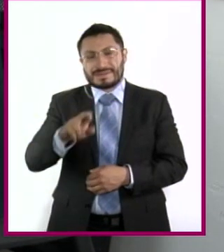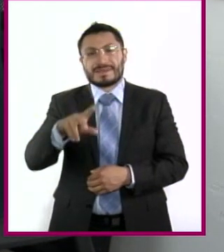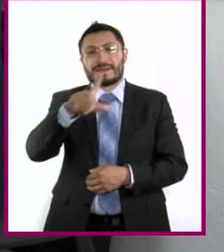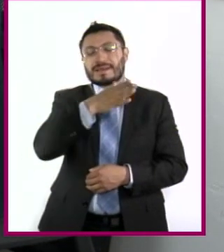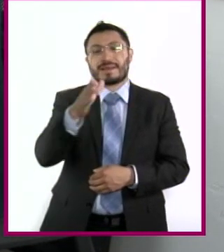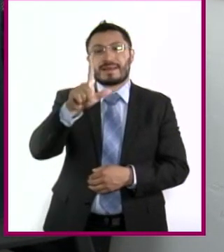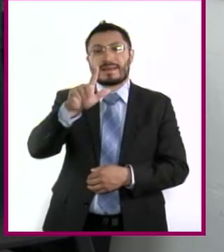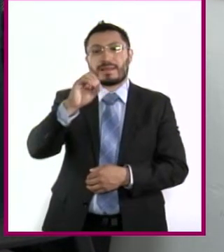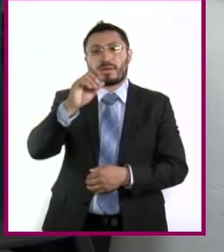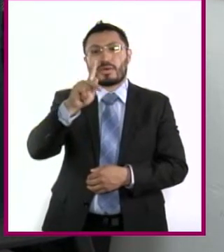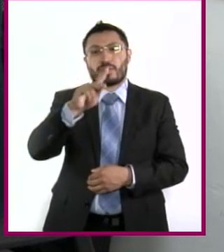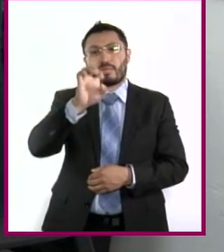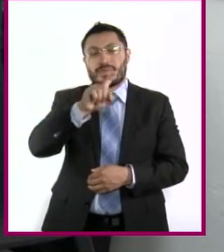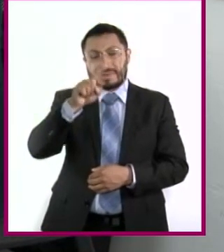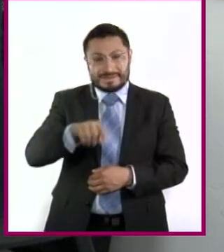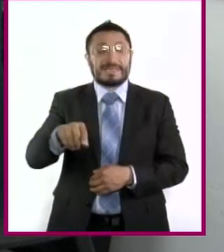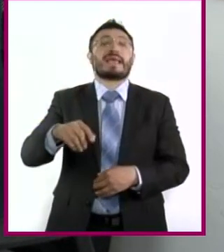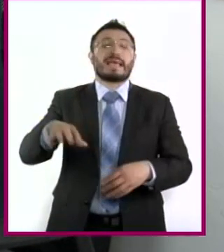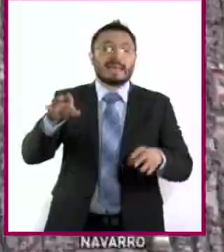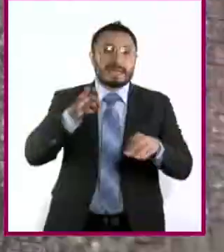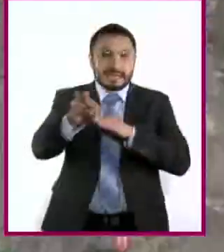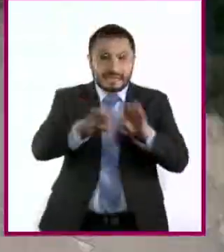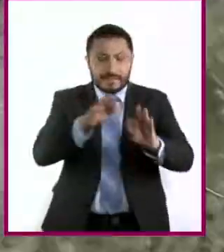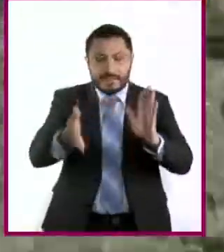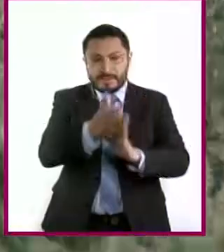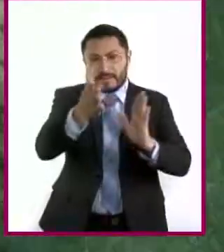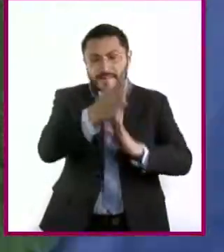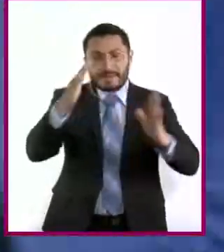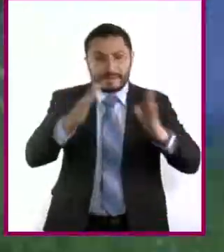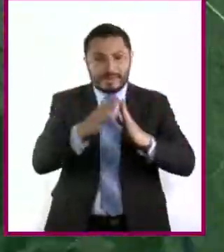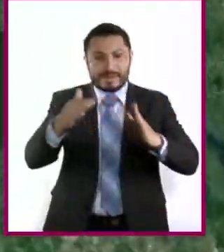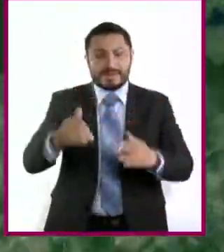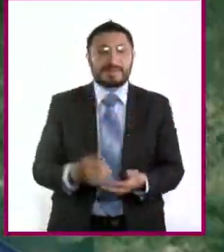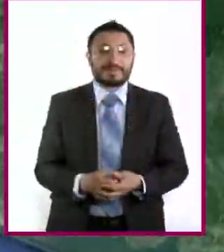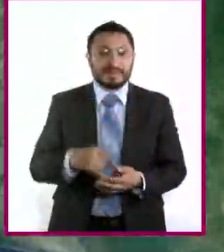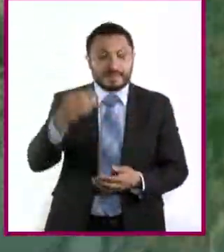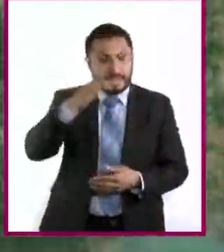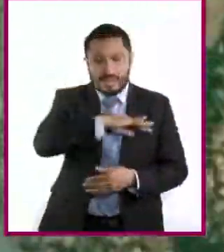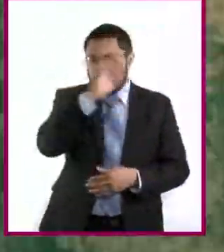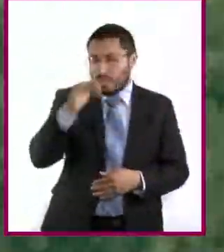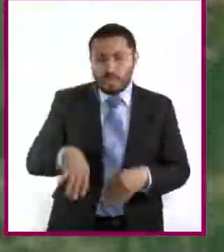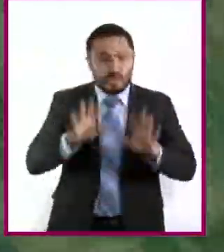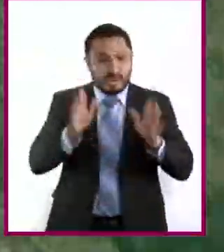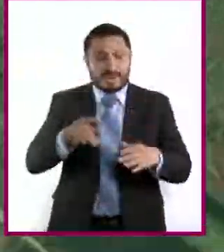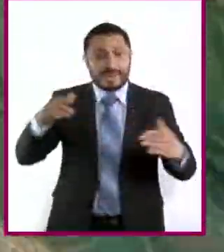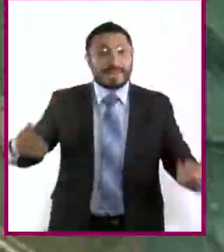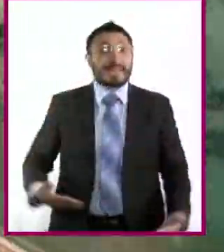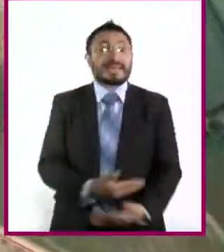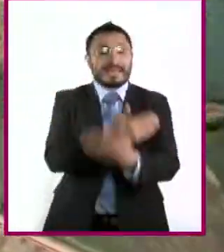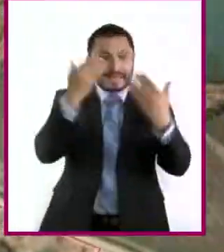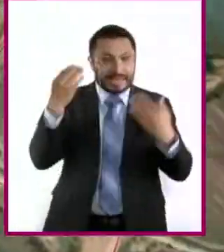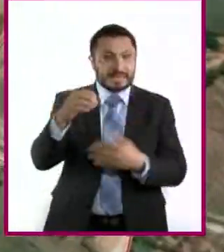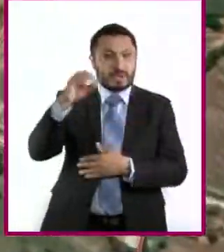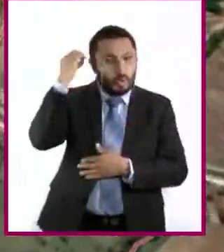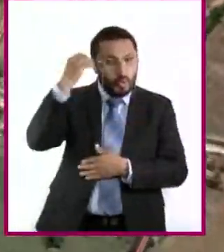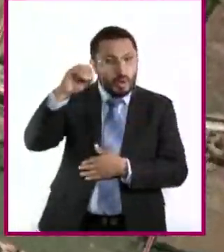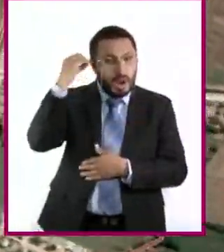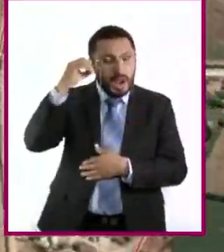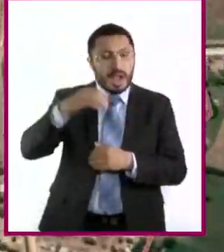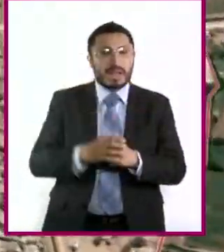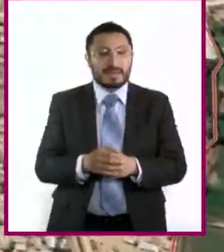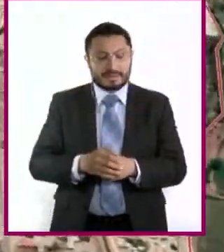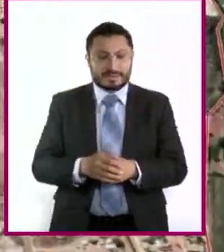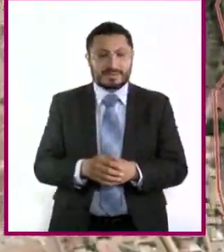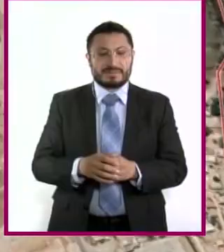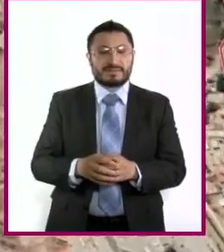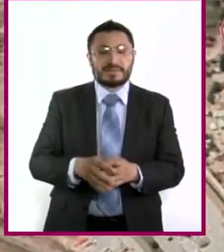años. Él era originario de La Ventosa, en el municipio de Juchitán, Oaxaca, donde últimamente le han apostado a la energía